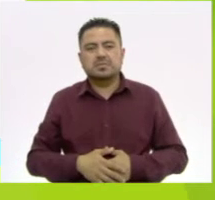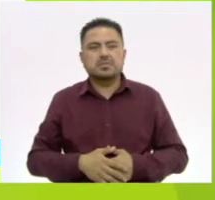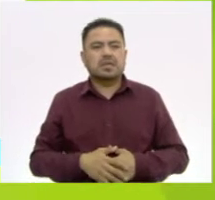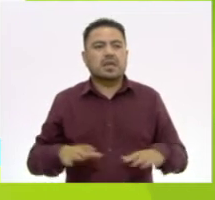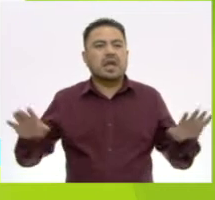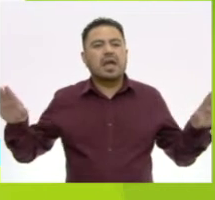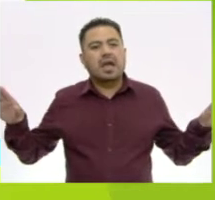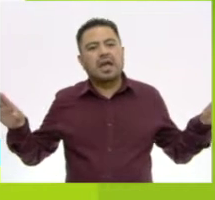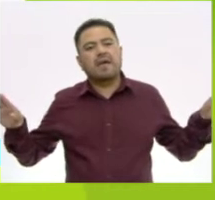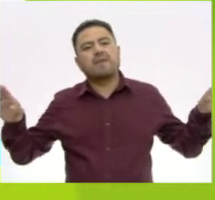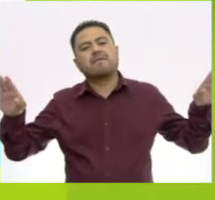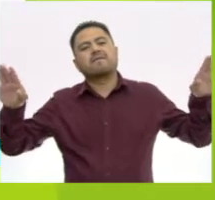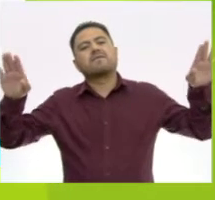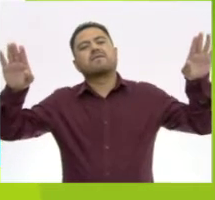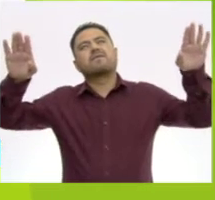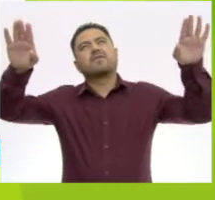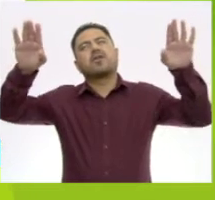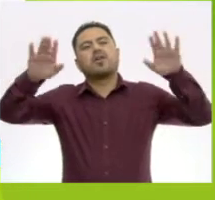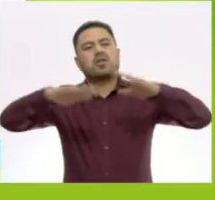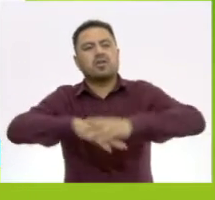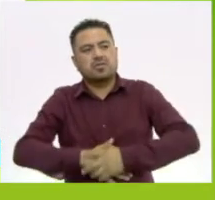avión quiere